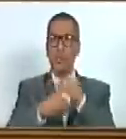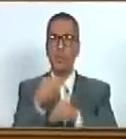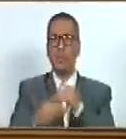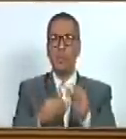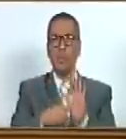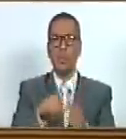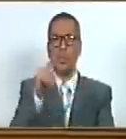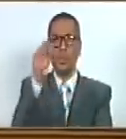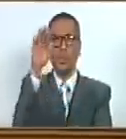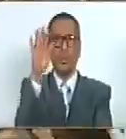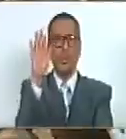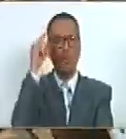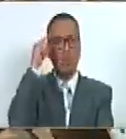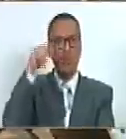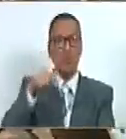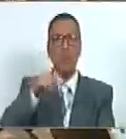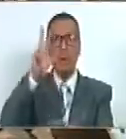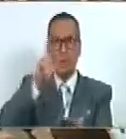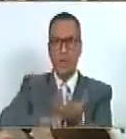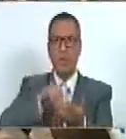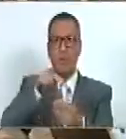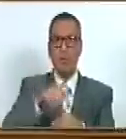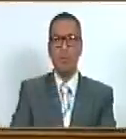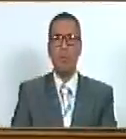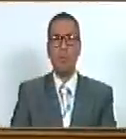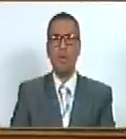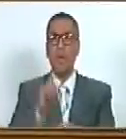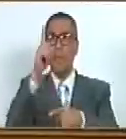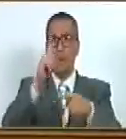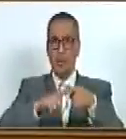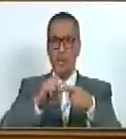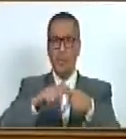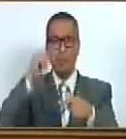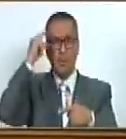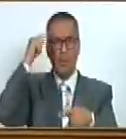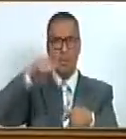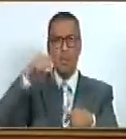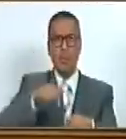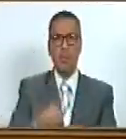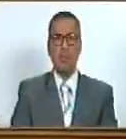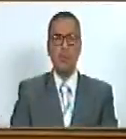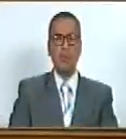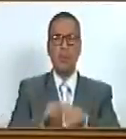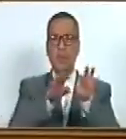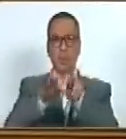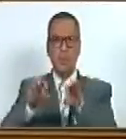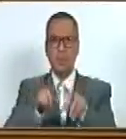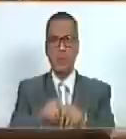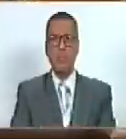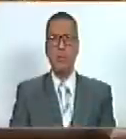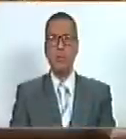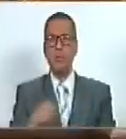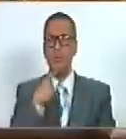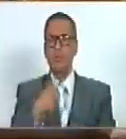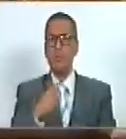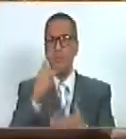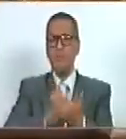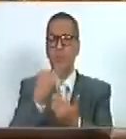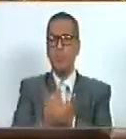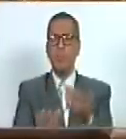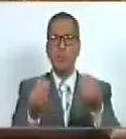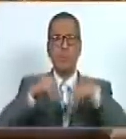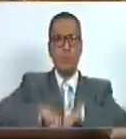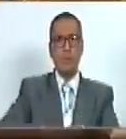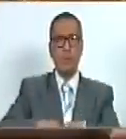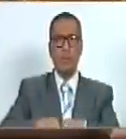con la señal de costumbre. Queda aprobado. Primer punto del orden del día, ciudadana secretaria. Proyecto de